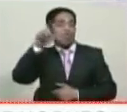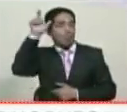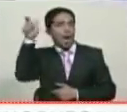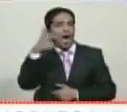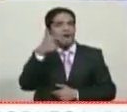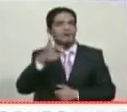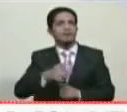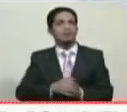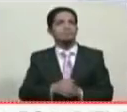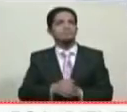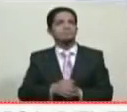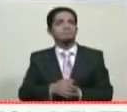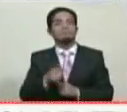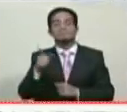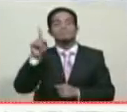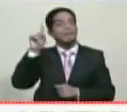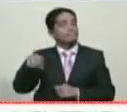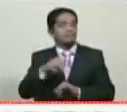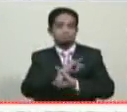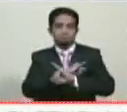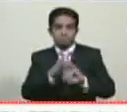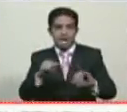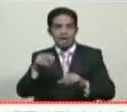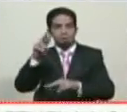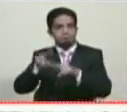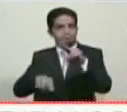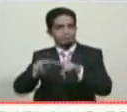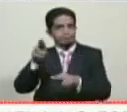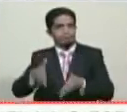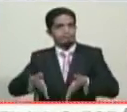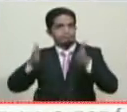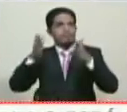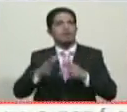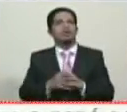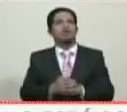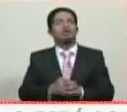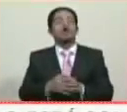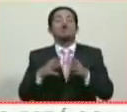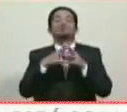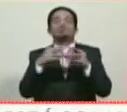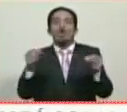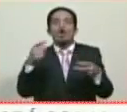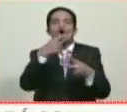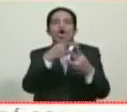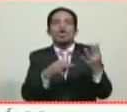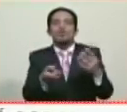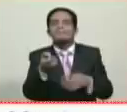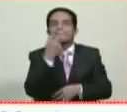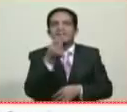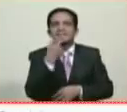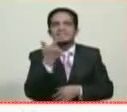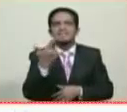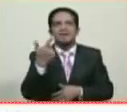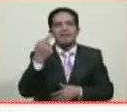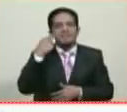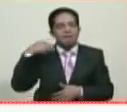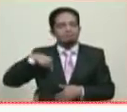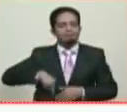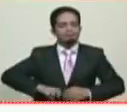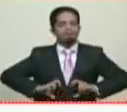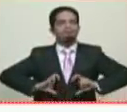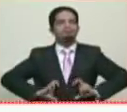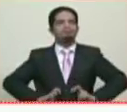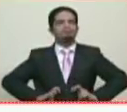obras civiles han sido culminadas por la gobernación. Todo el tratamiento de diálisis, que en Venezuela